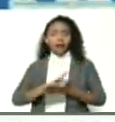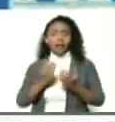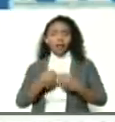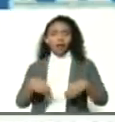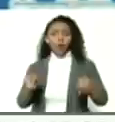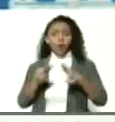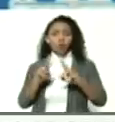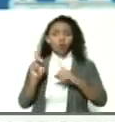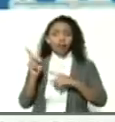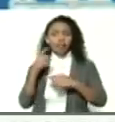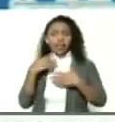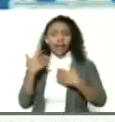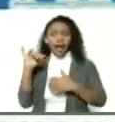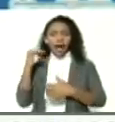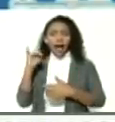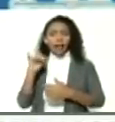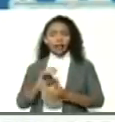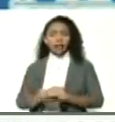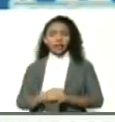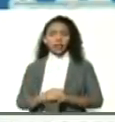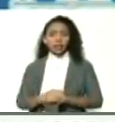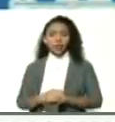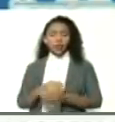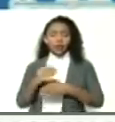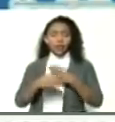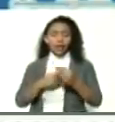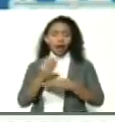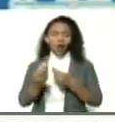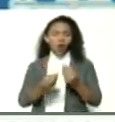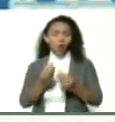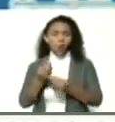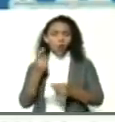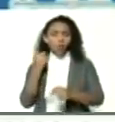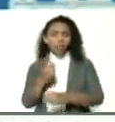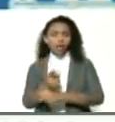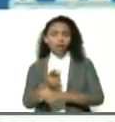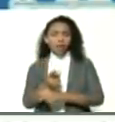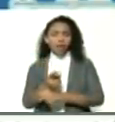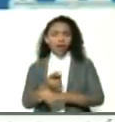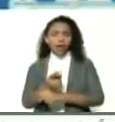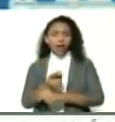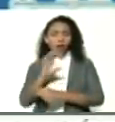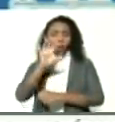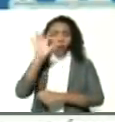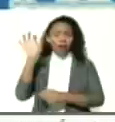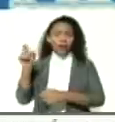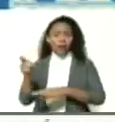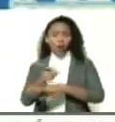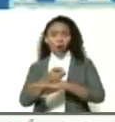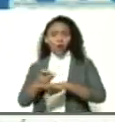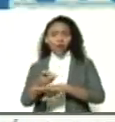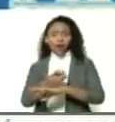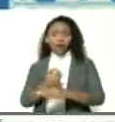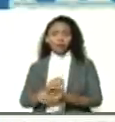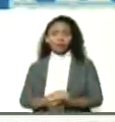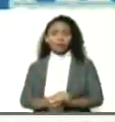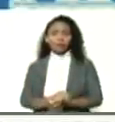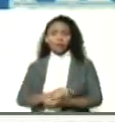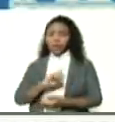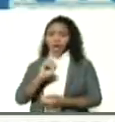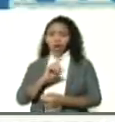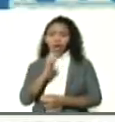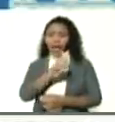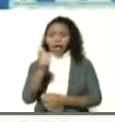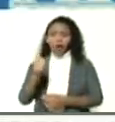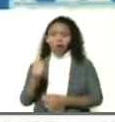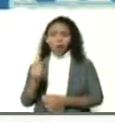que exista una convención que diga cómo deben actuar los países, sus gobiernos, y no que cada quien ande